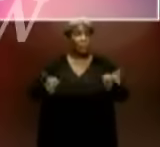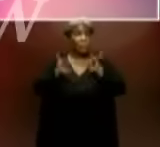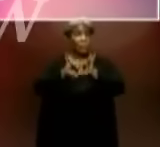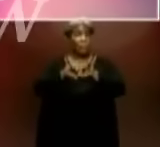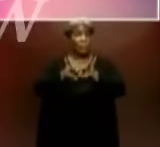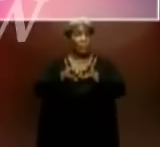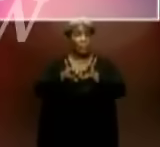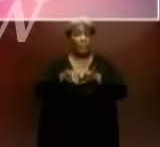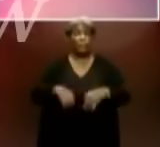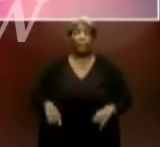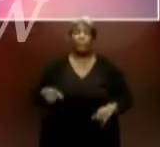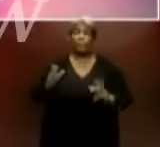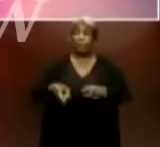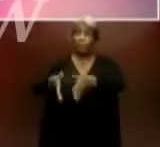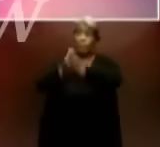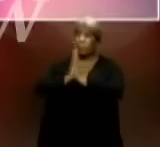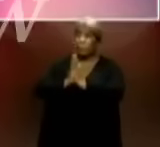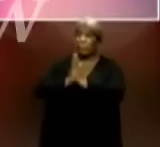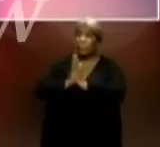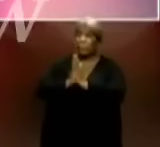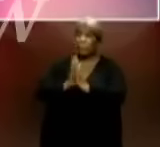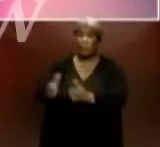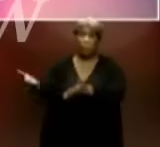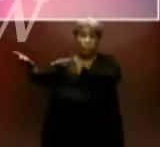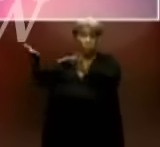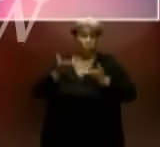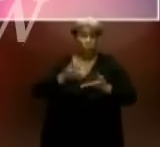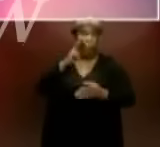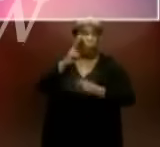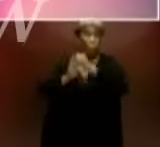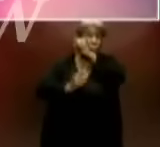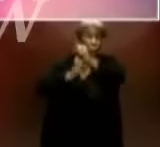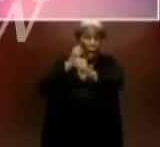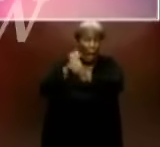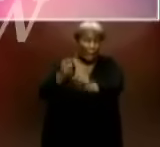en entregártelo. Pero yo creo en la parte de los vehículos